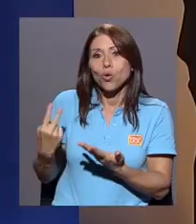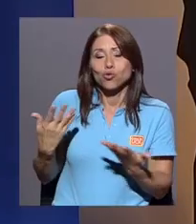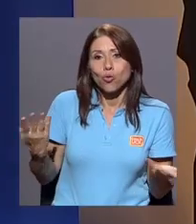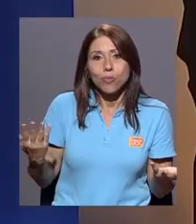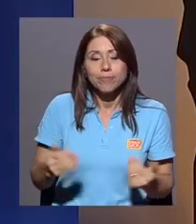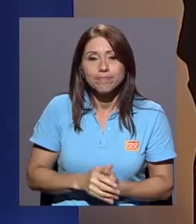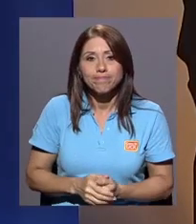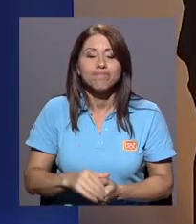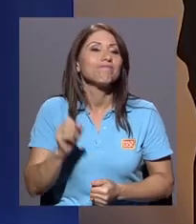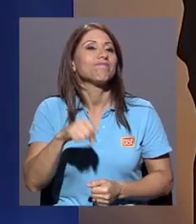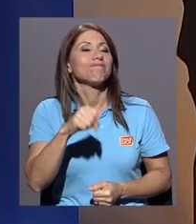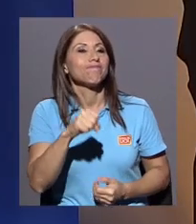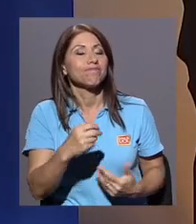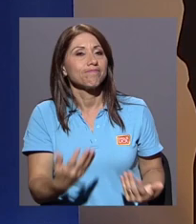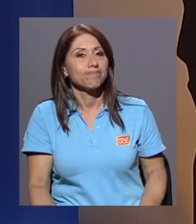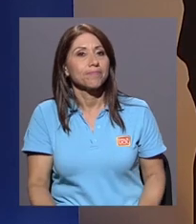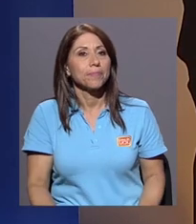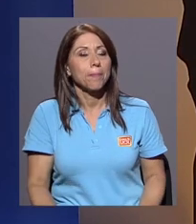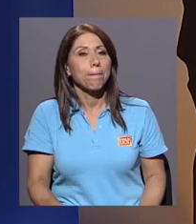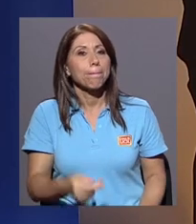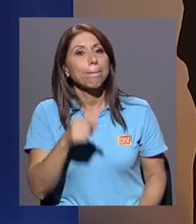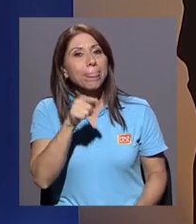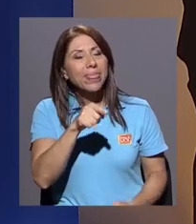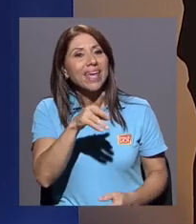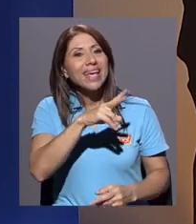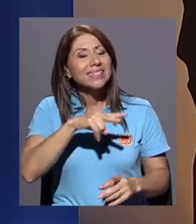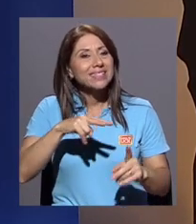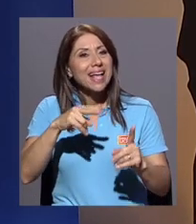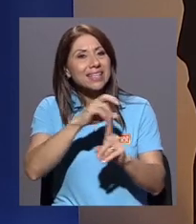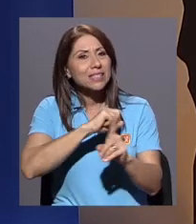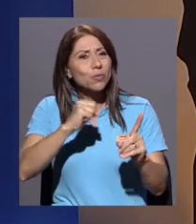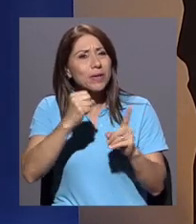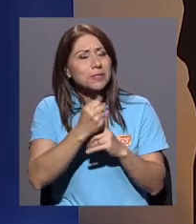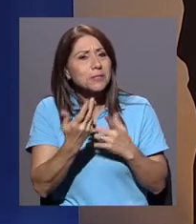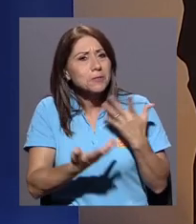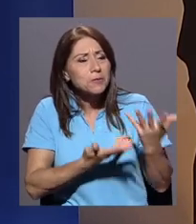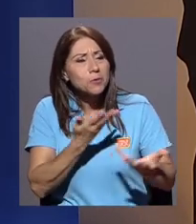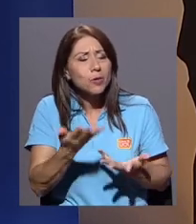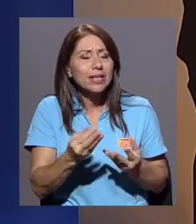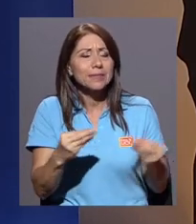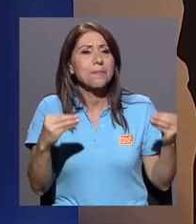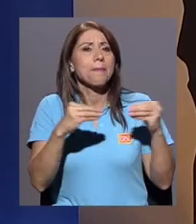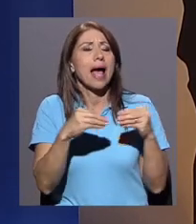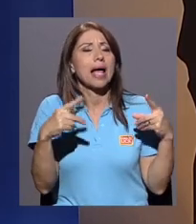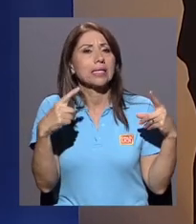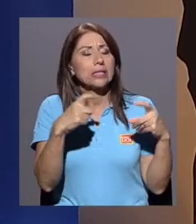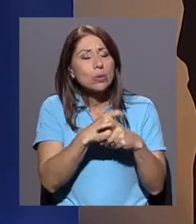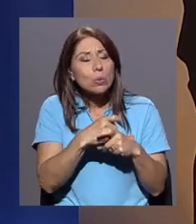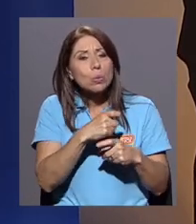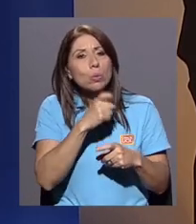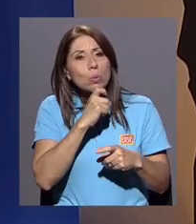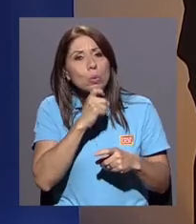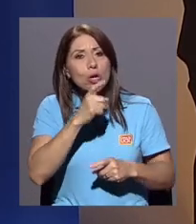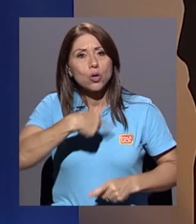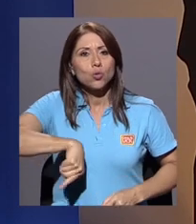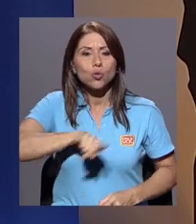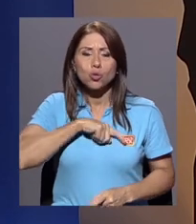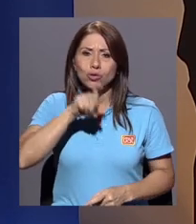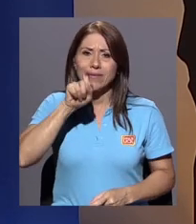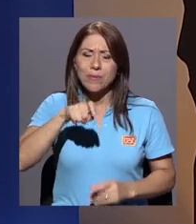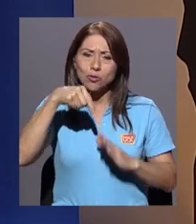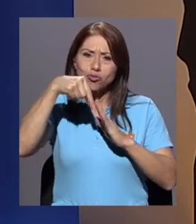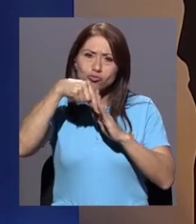¿no? Totalmente. La lectura de esa desintermediación es cada vez más compleja y debemos de hacer